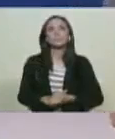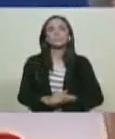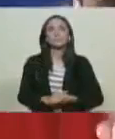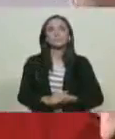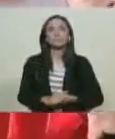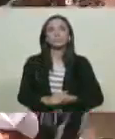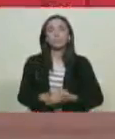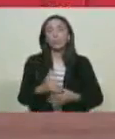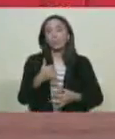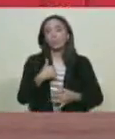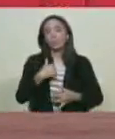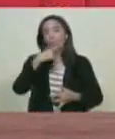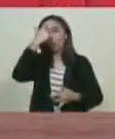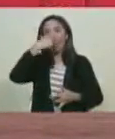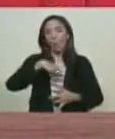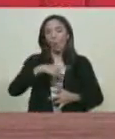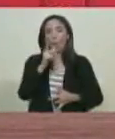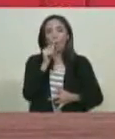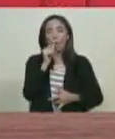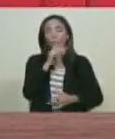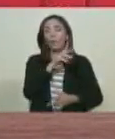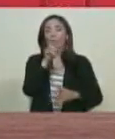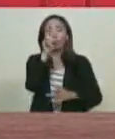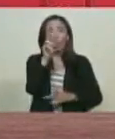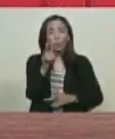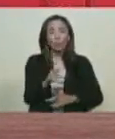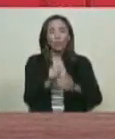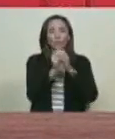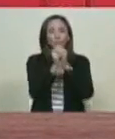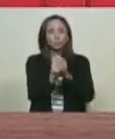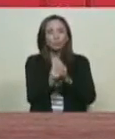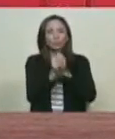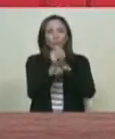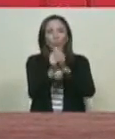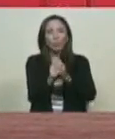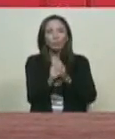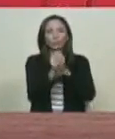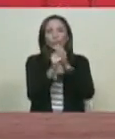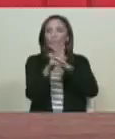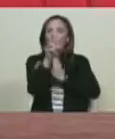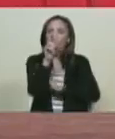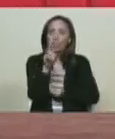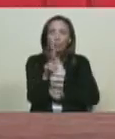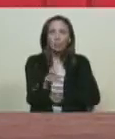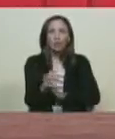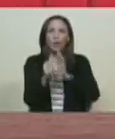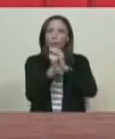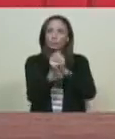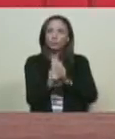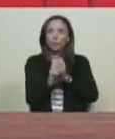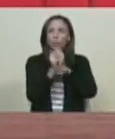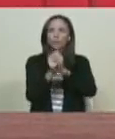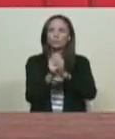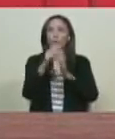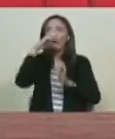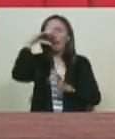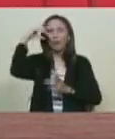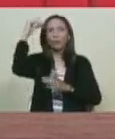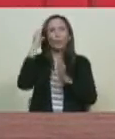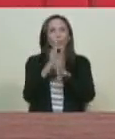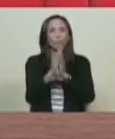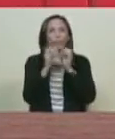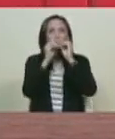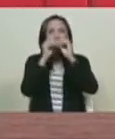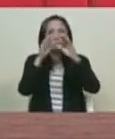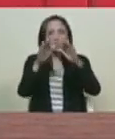Y soy un hombre de fe que todos los días ora, practico la oración diaria y le pido las bendiciones por